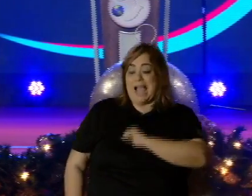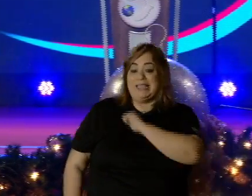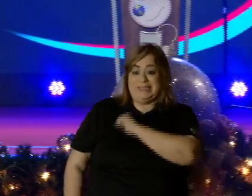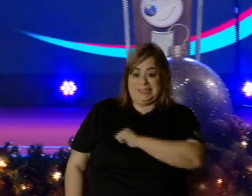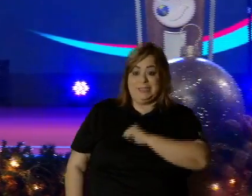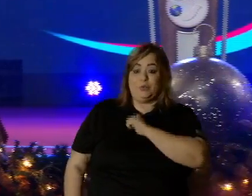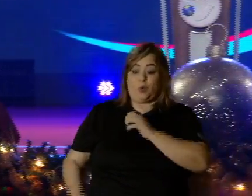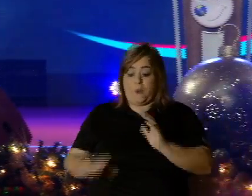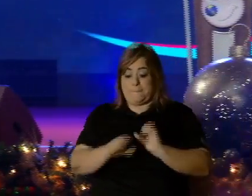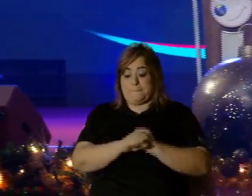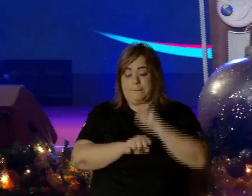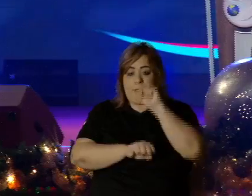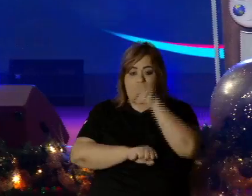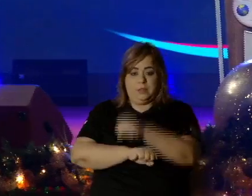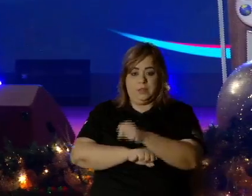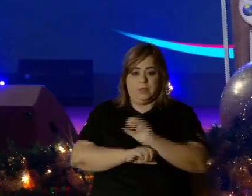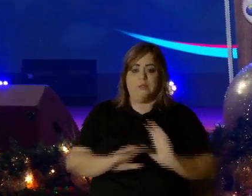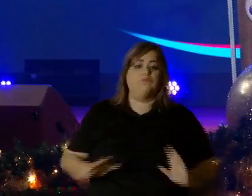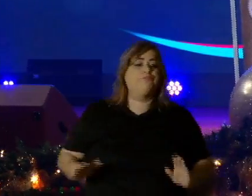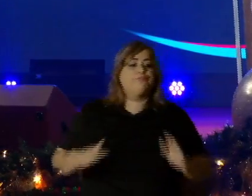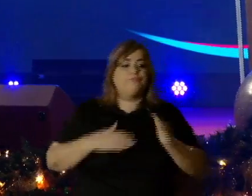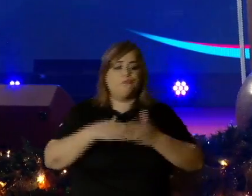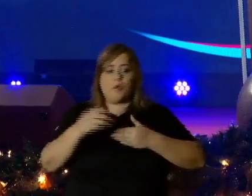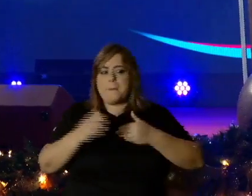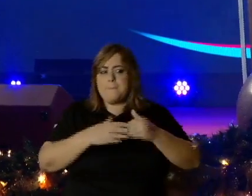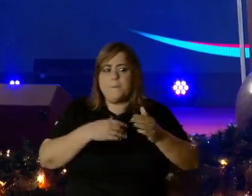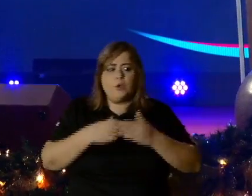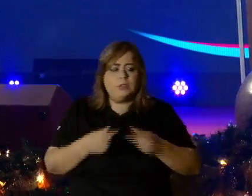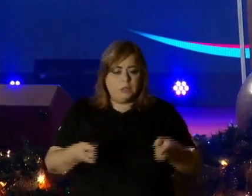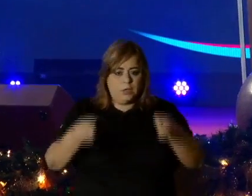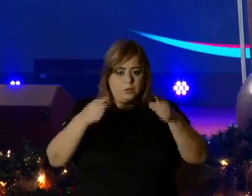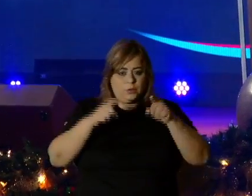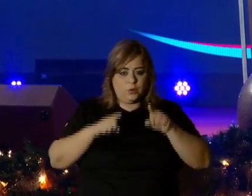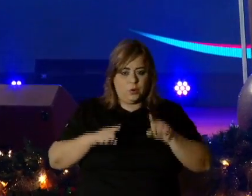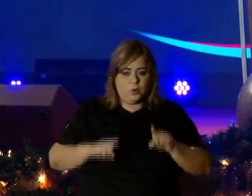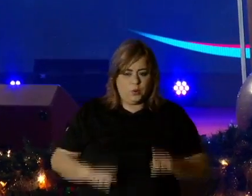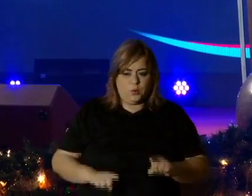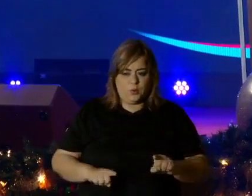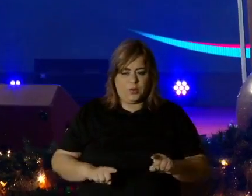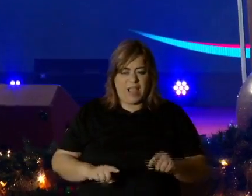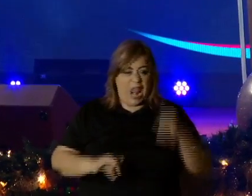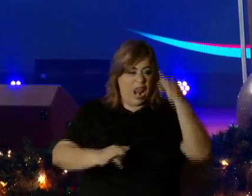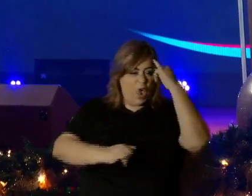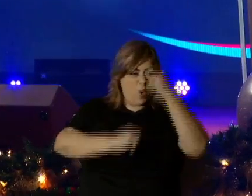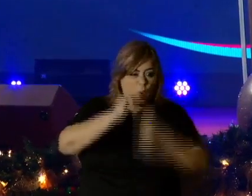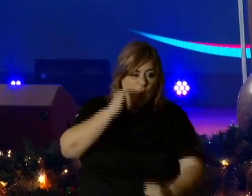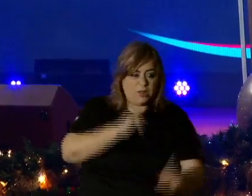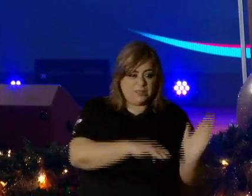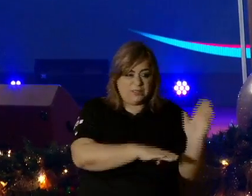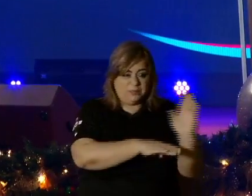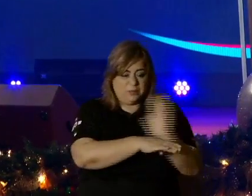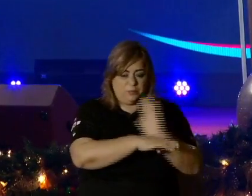prueba. Esto no te, es que al final de la película, ¿tú te acuerdas cuando salía el león de la metro?